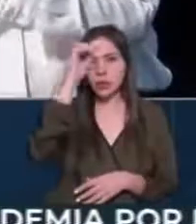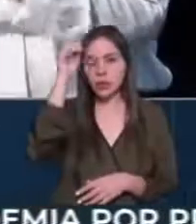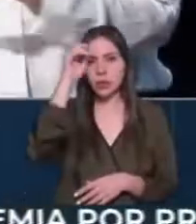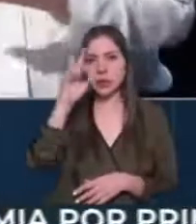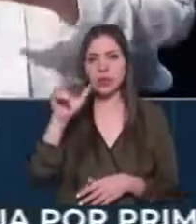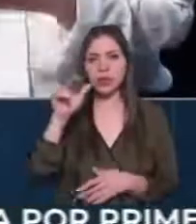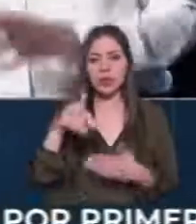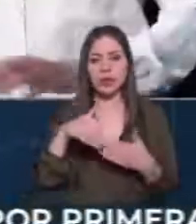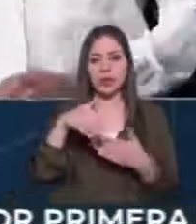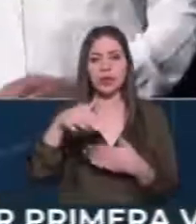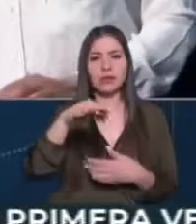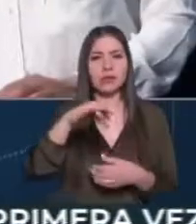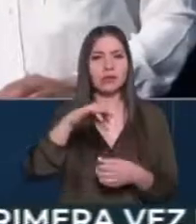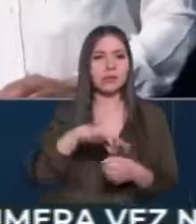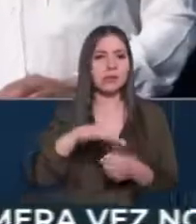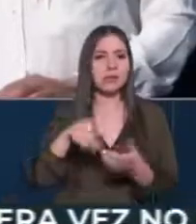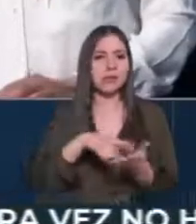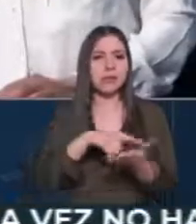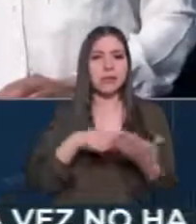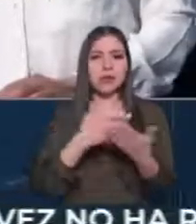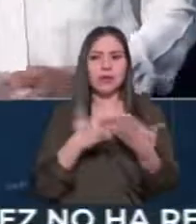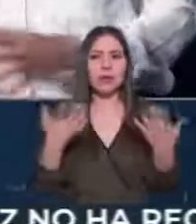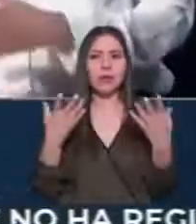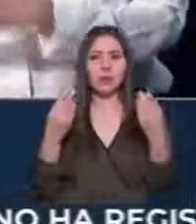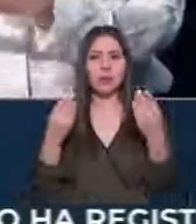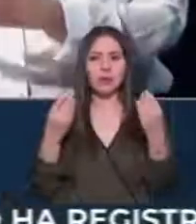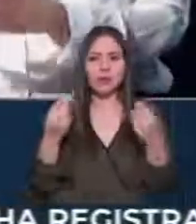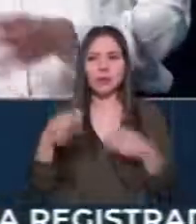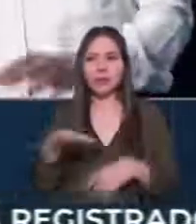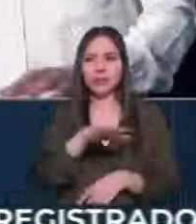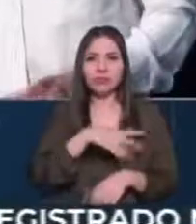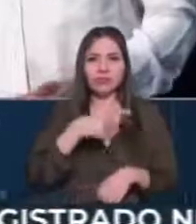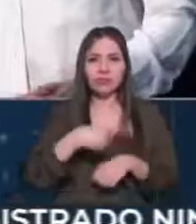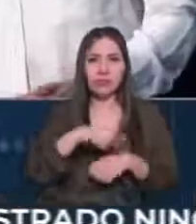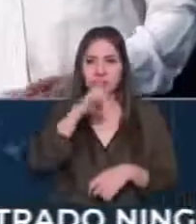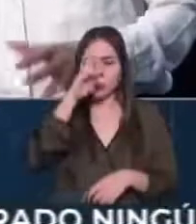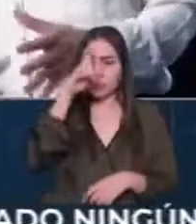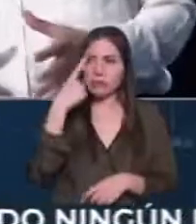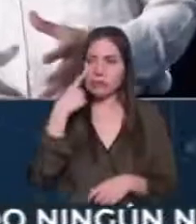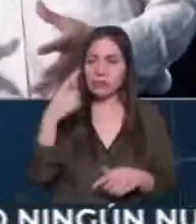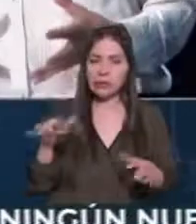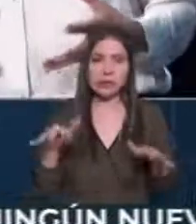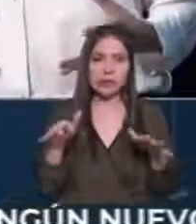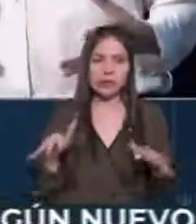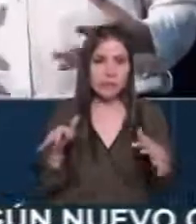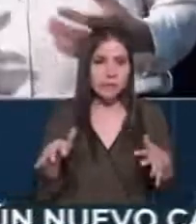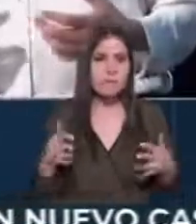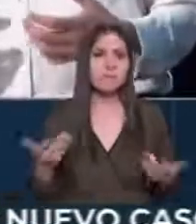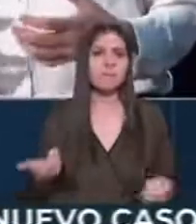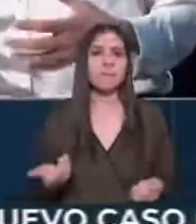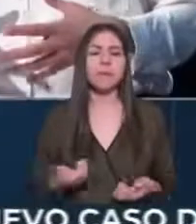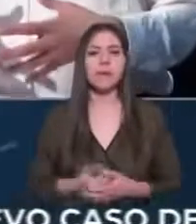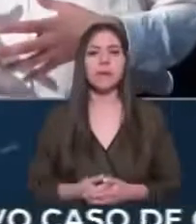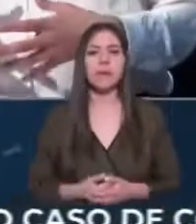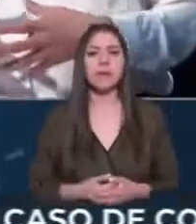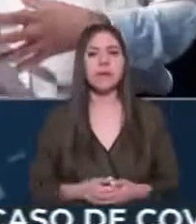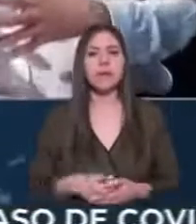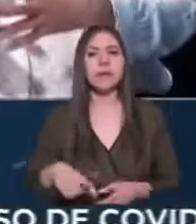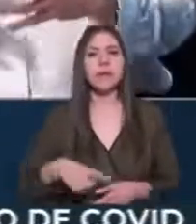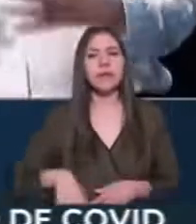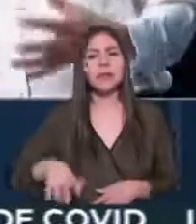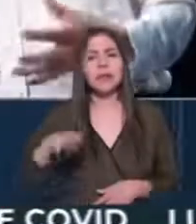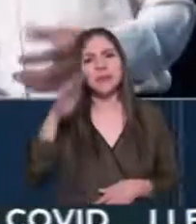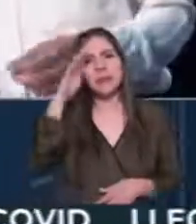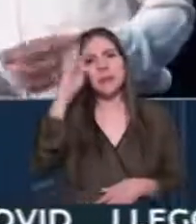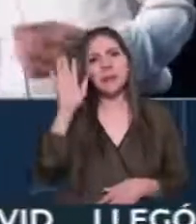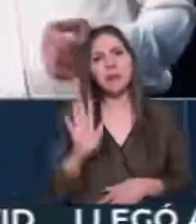una situación de violencia, por un lado, que se está manifestando en un momento en el que además parecería haber